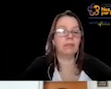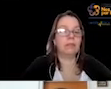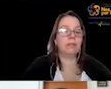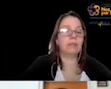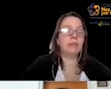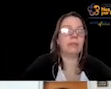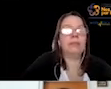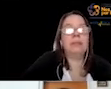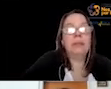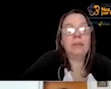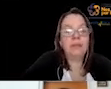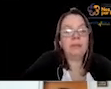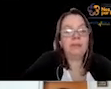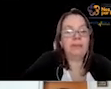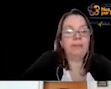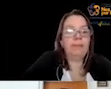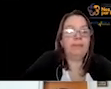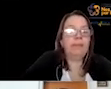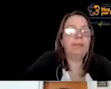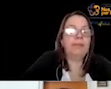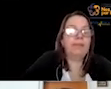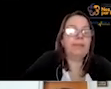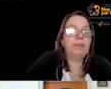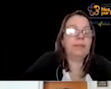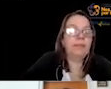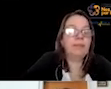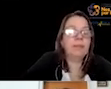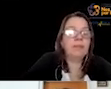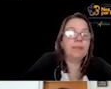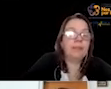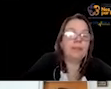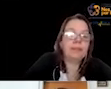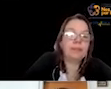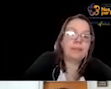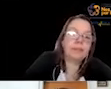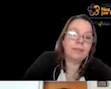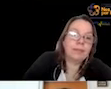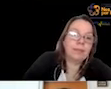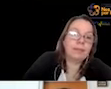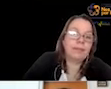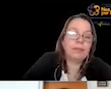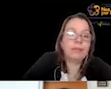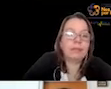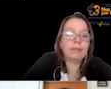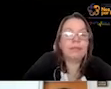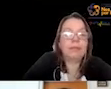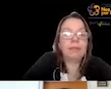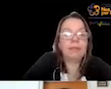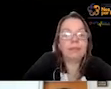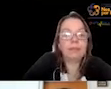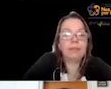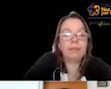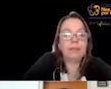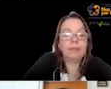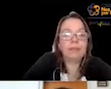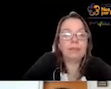¿no? En vitaminas como por ejemplo la vitamina E, con potente acción antioxidante, la vitamina C, vitaminas del complejo B como la